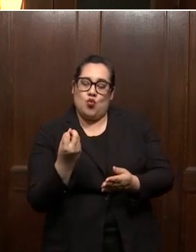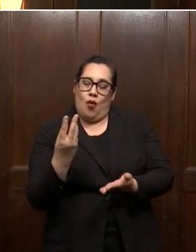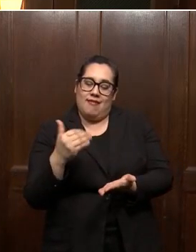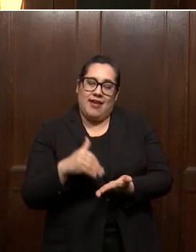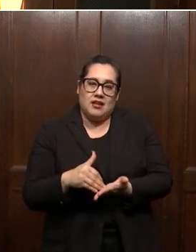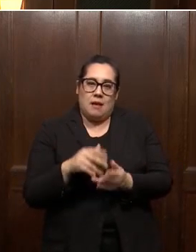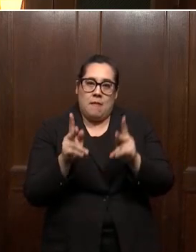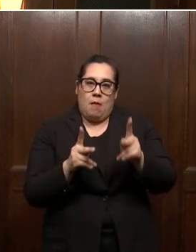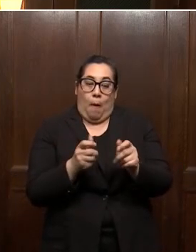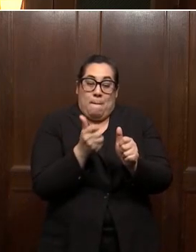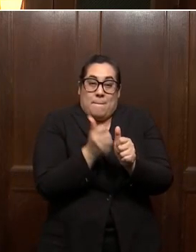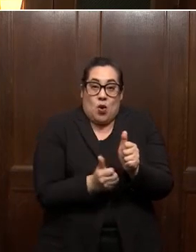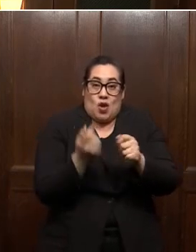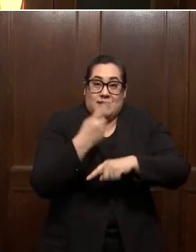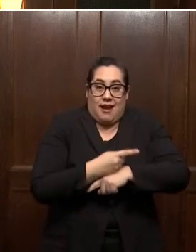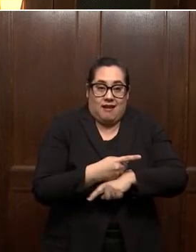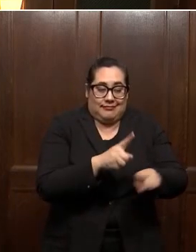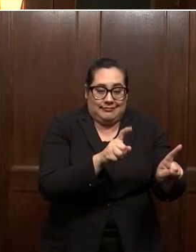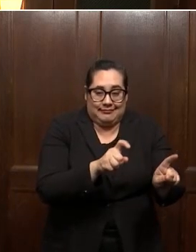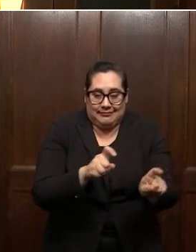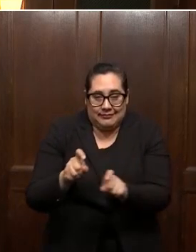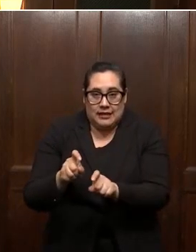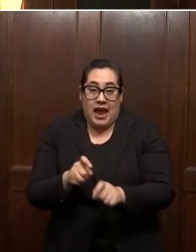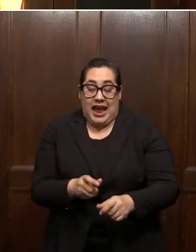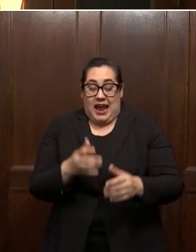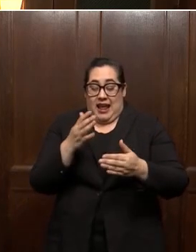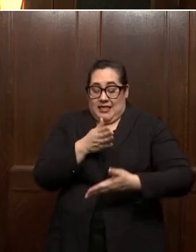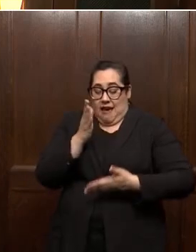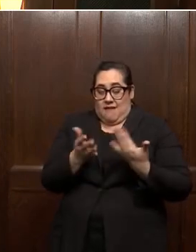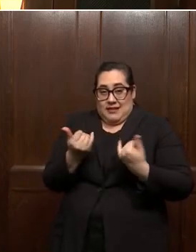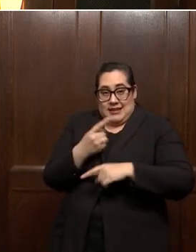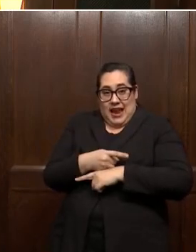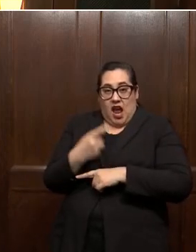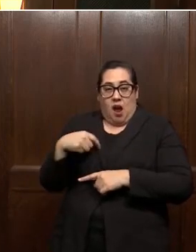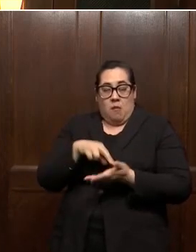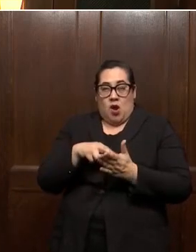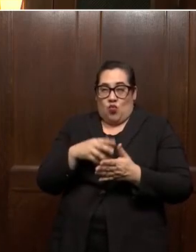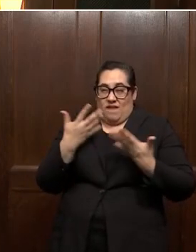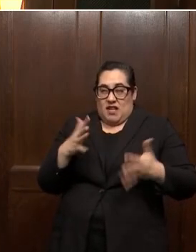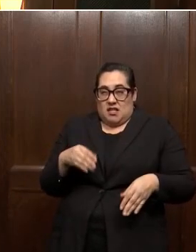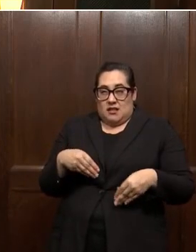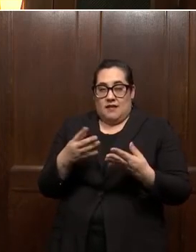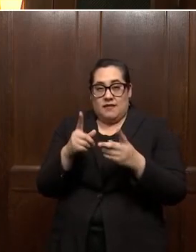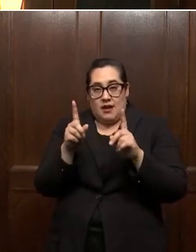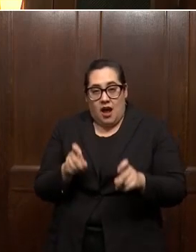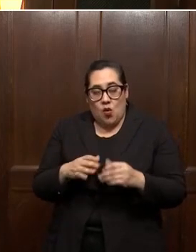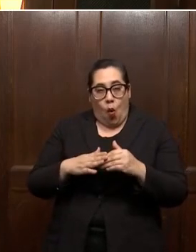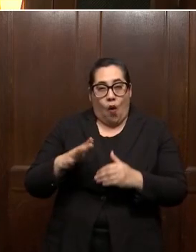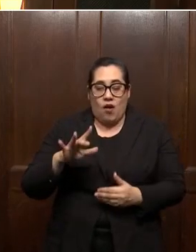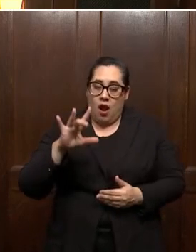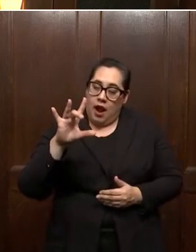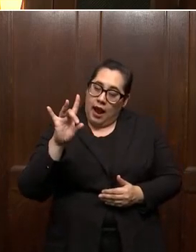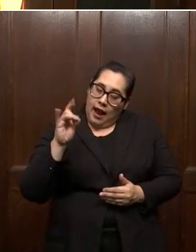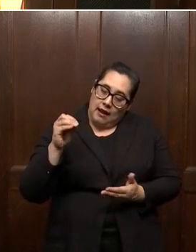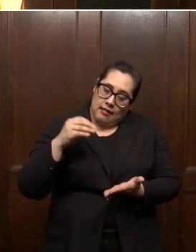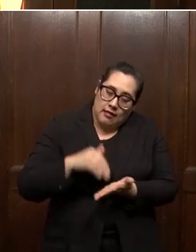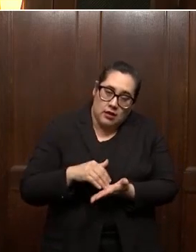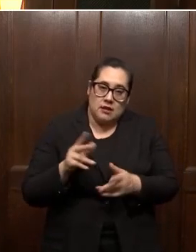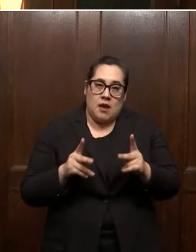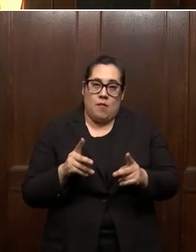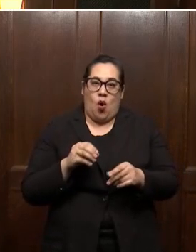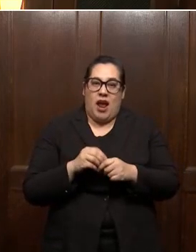día y al final del día hoy hemos hecho pruebas a más de 80,000 personas en estos